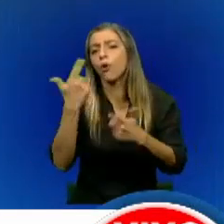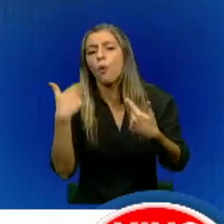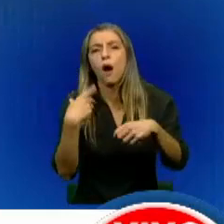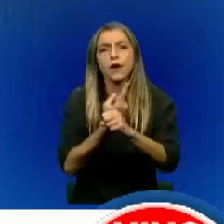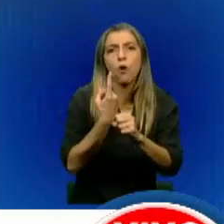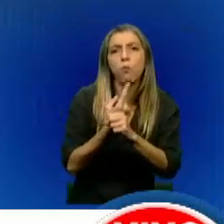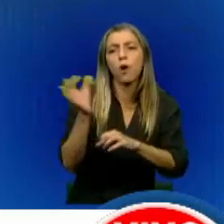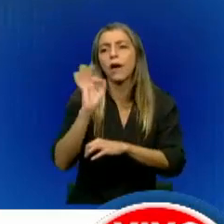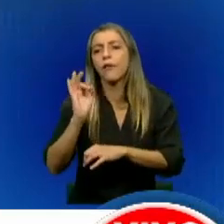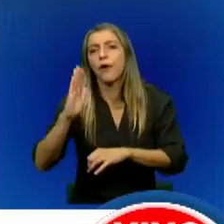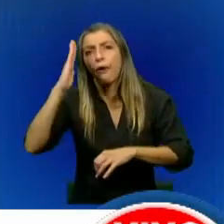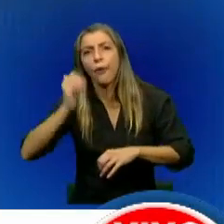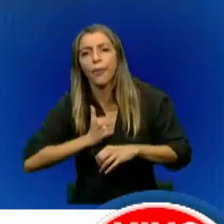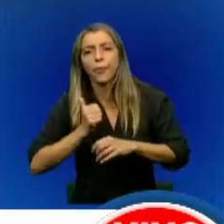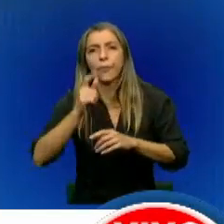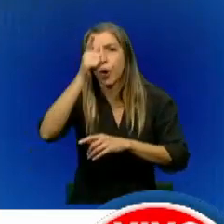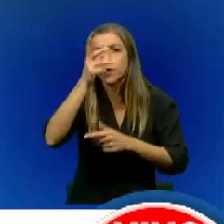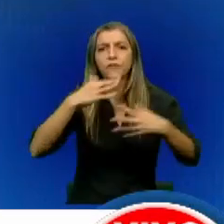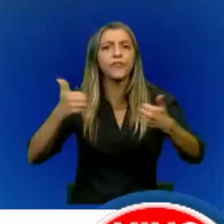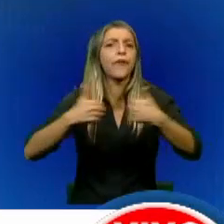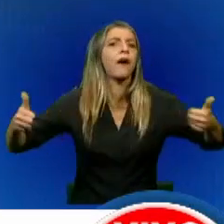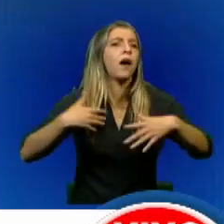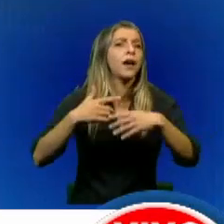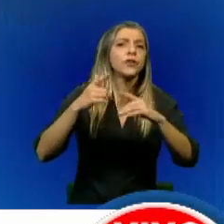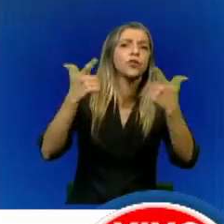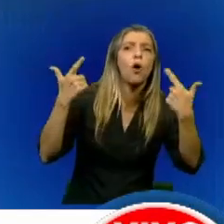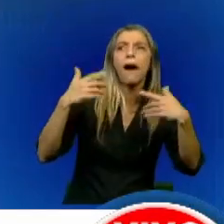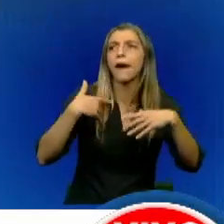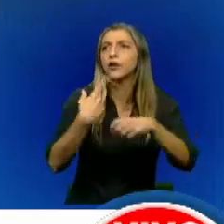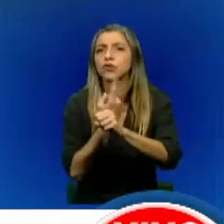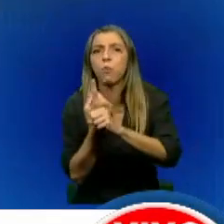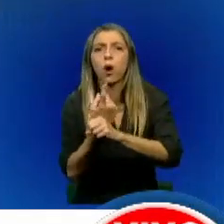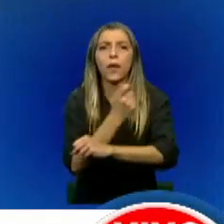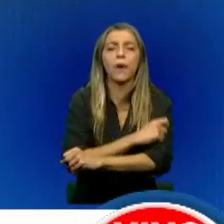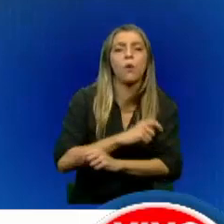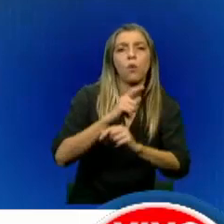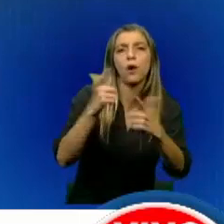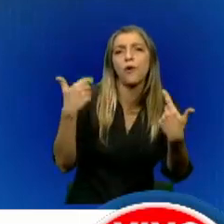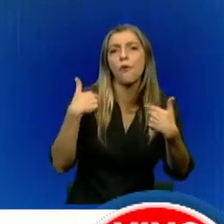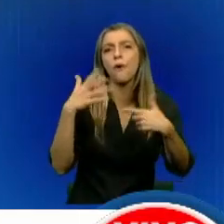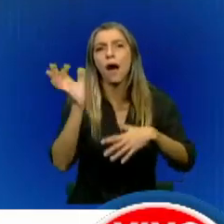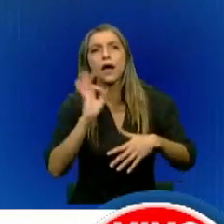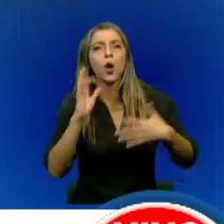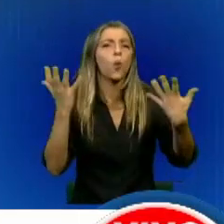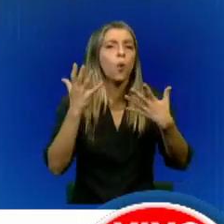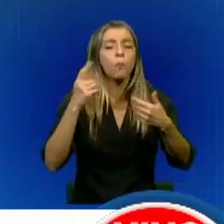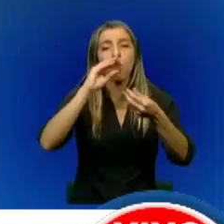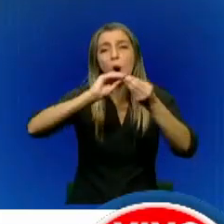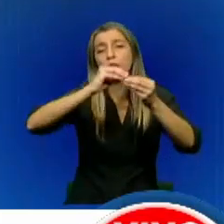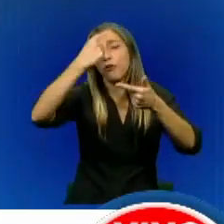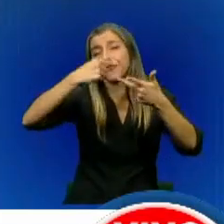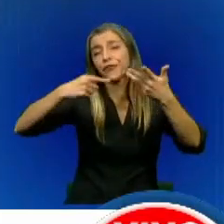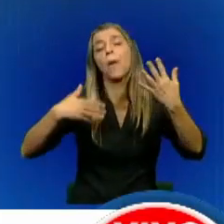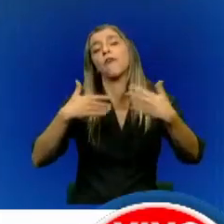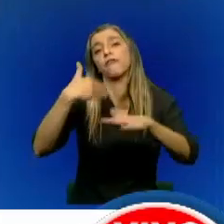no se pueden realizar las elecciones. Y nosotros les decimos, eso no va a suceder, porque todos los que estamos